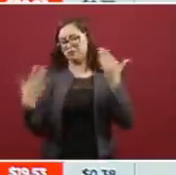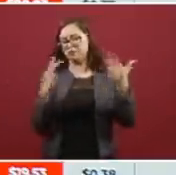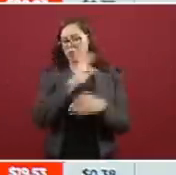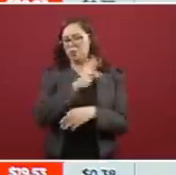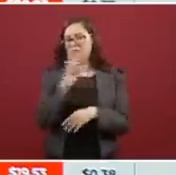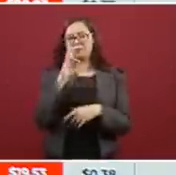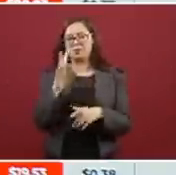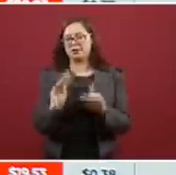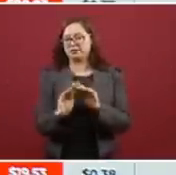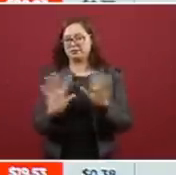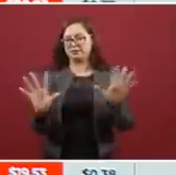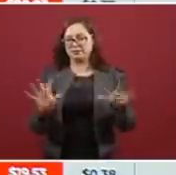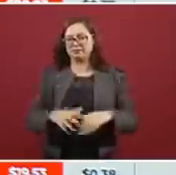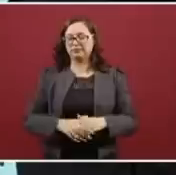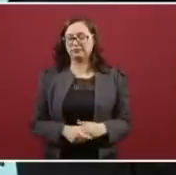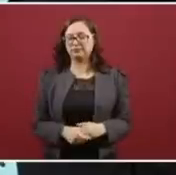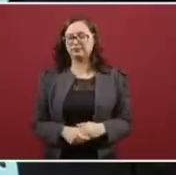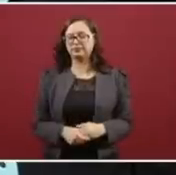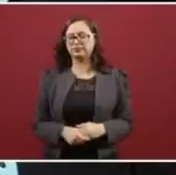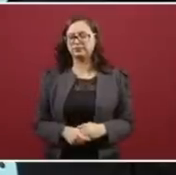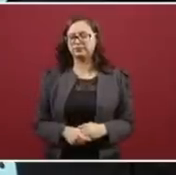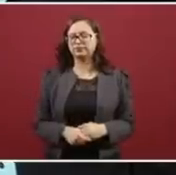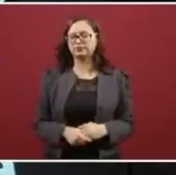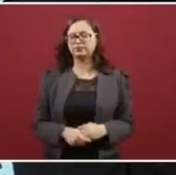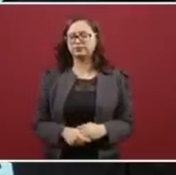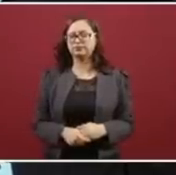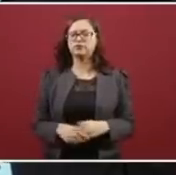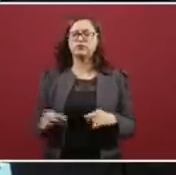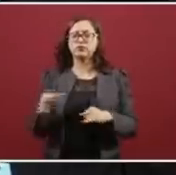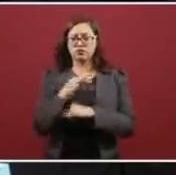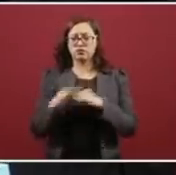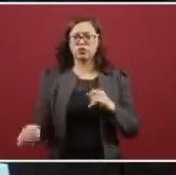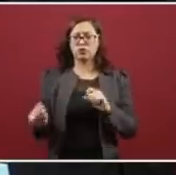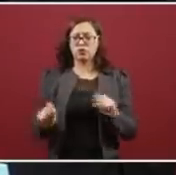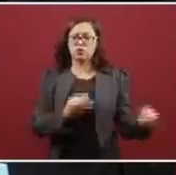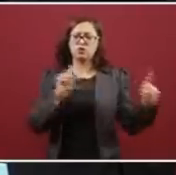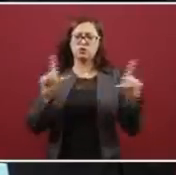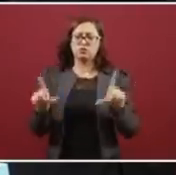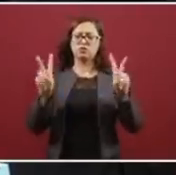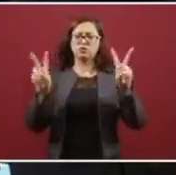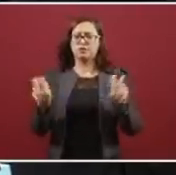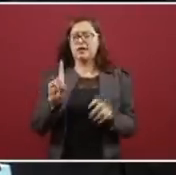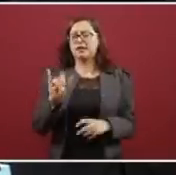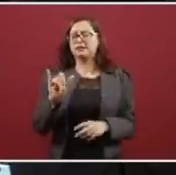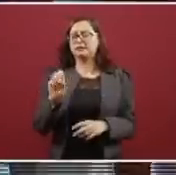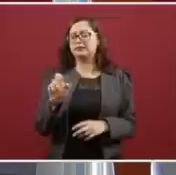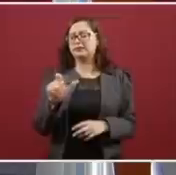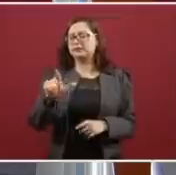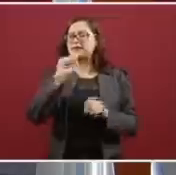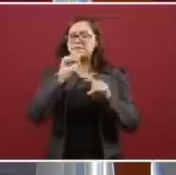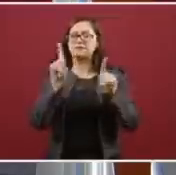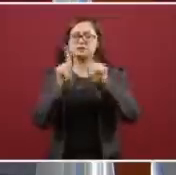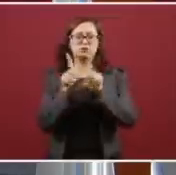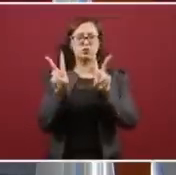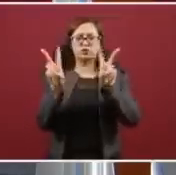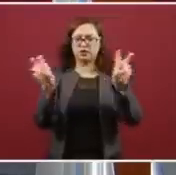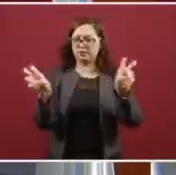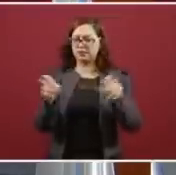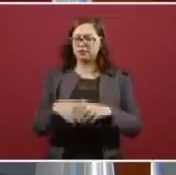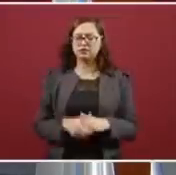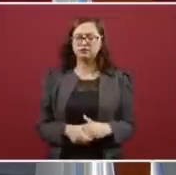gasolinera está dando caro y por último vemos rápidamente el de diésel también el mismo comportamiento